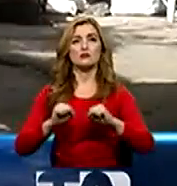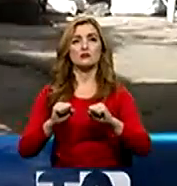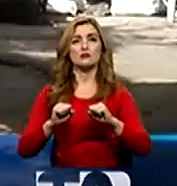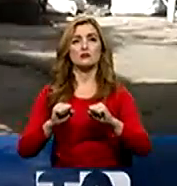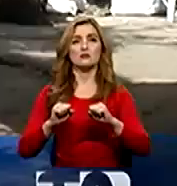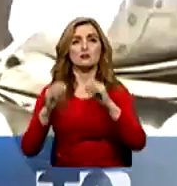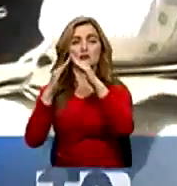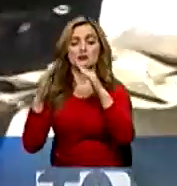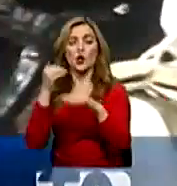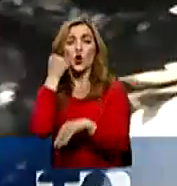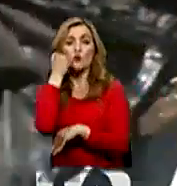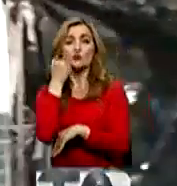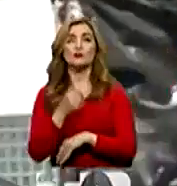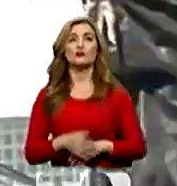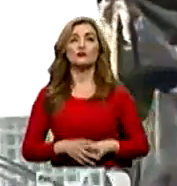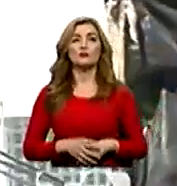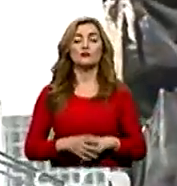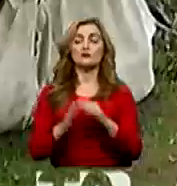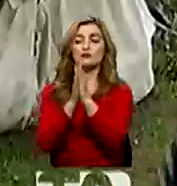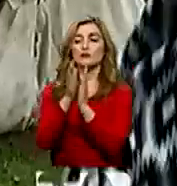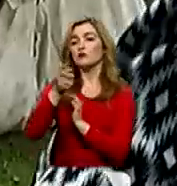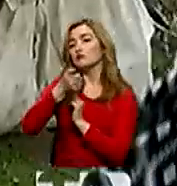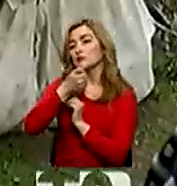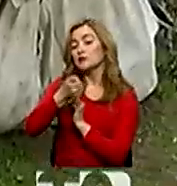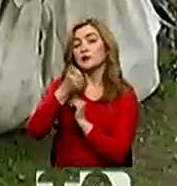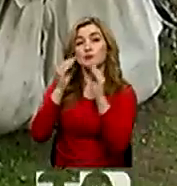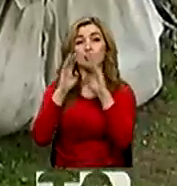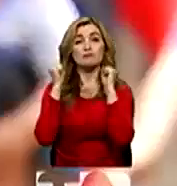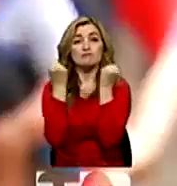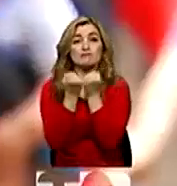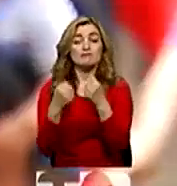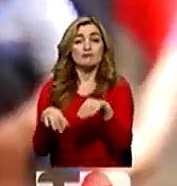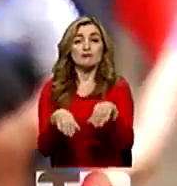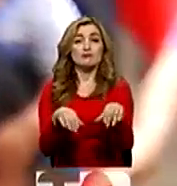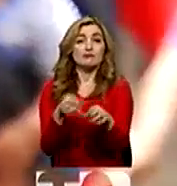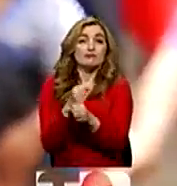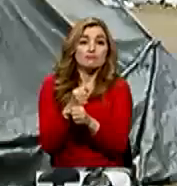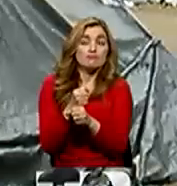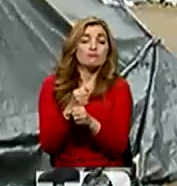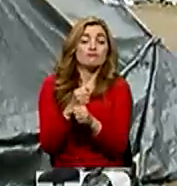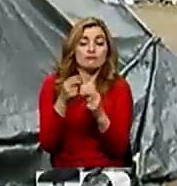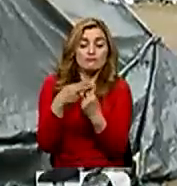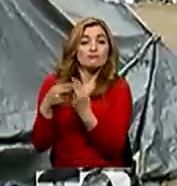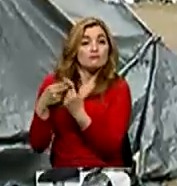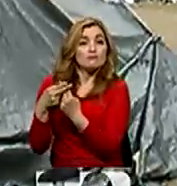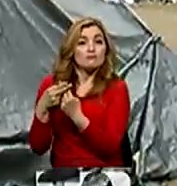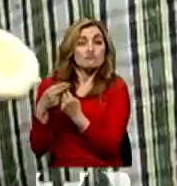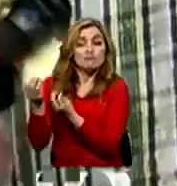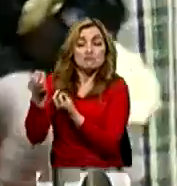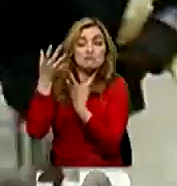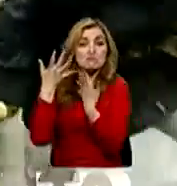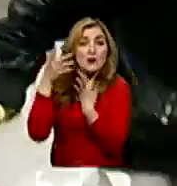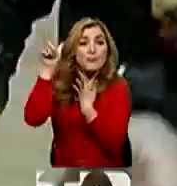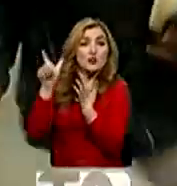nos podamos ubicar mejor. Solicitamos una entrevista con el MIES para conocer actividades que realizarán luego de este censo, pero se nos informó